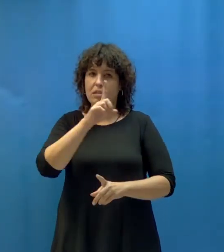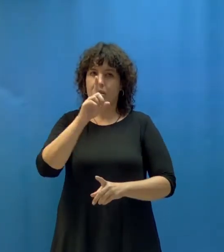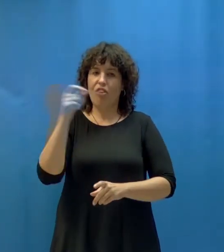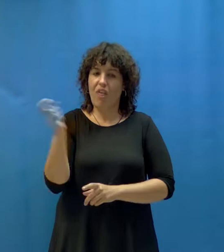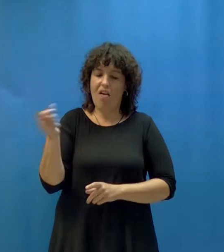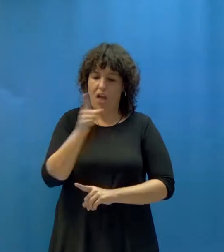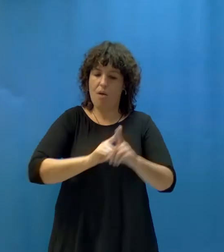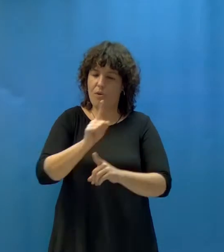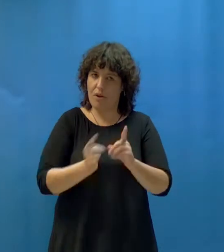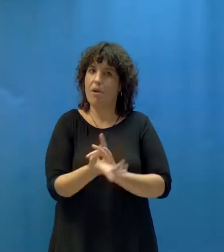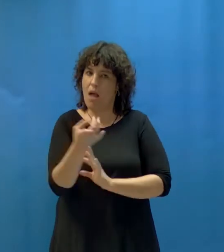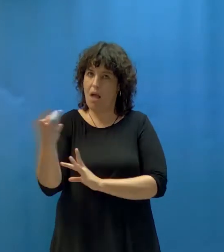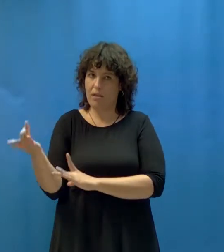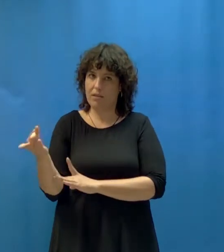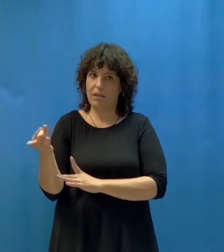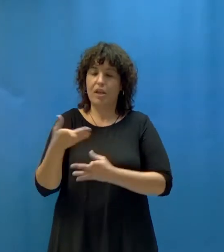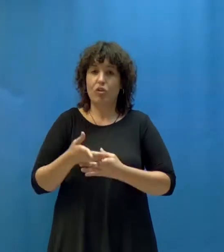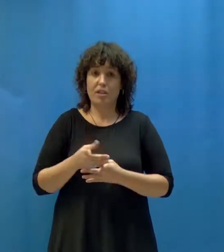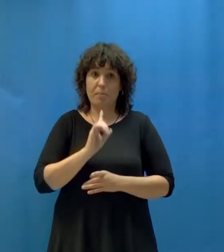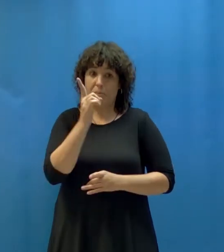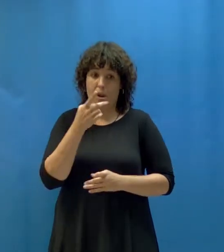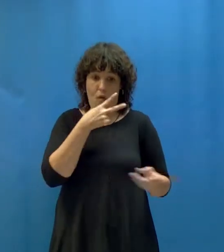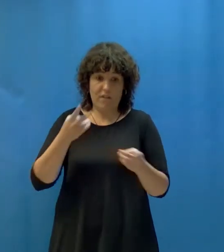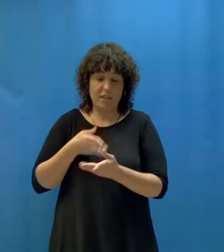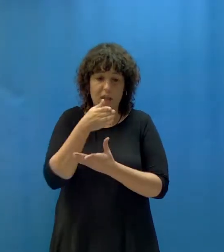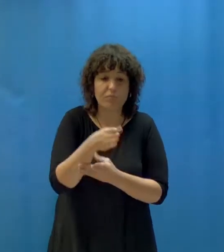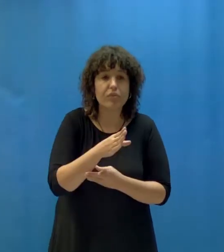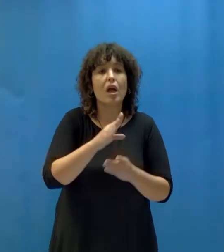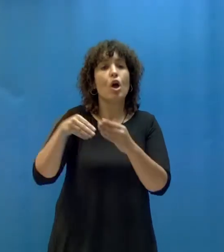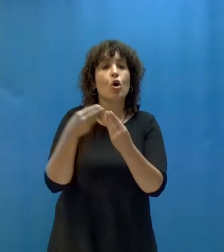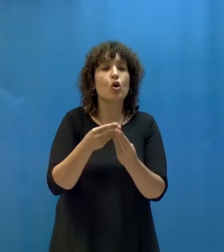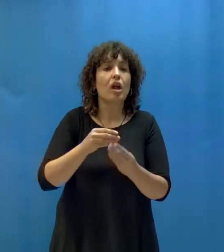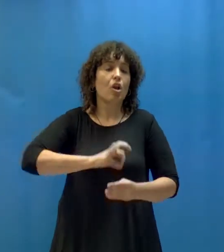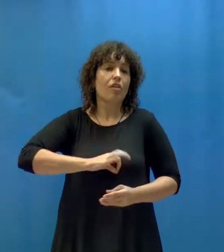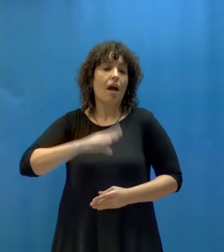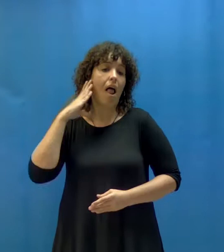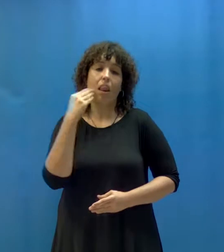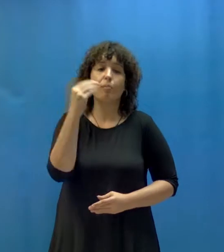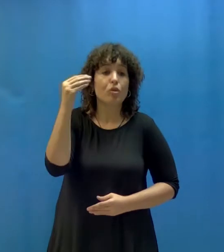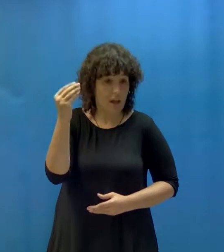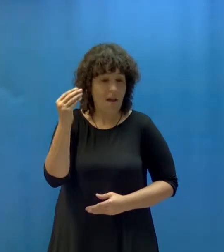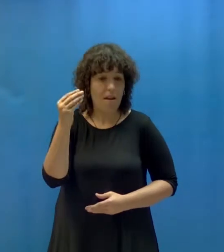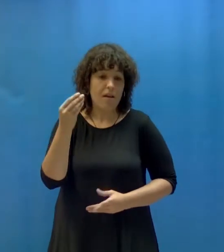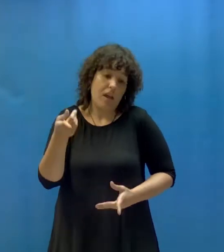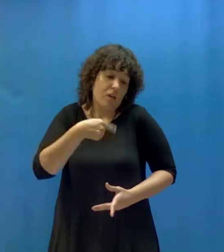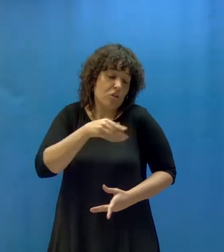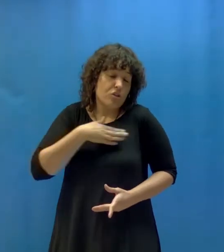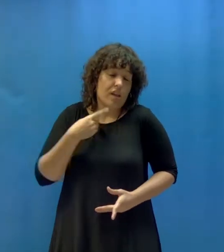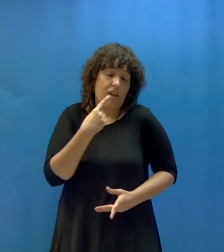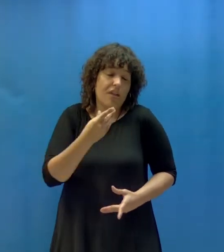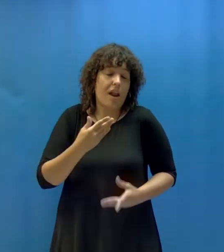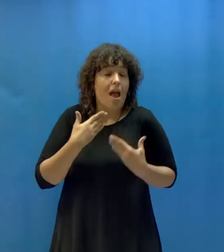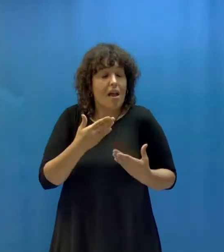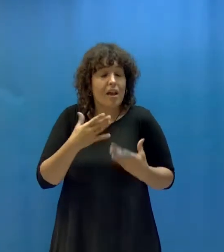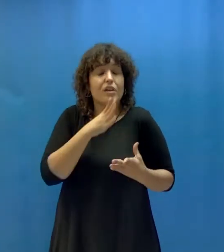instalación, especialmente después de realizar una visita con el concejal Enric Porcar, al que estamos agradecidos de que nos acompañase y nos mostrase